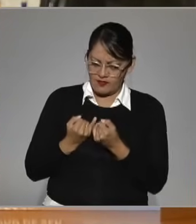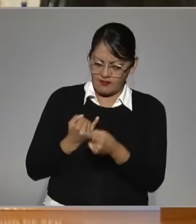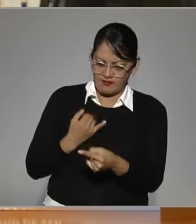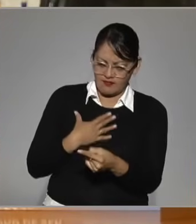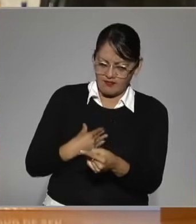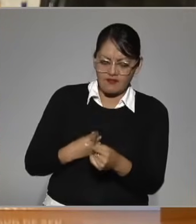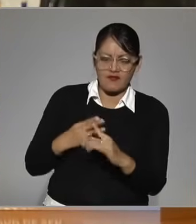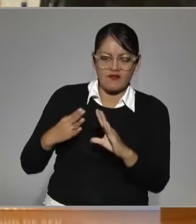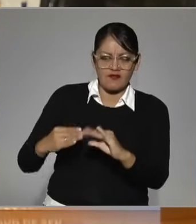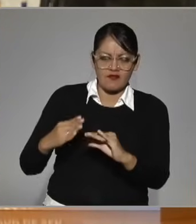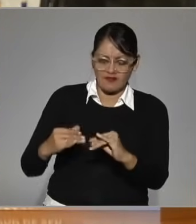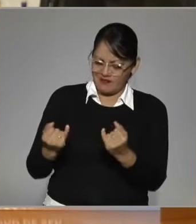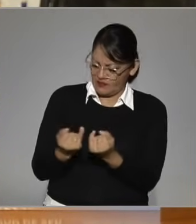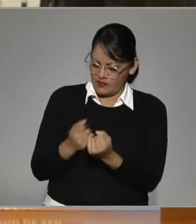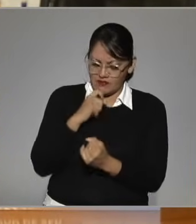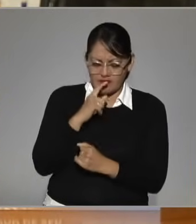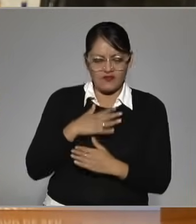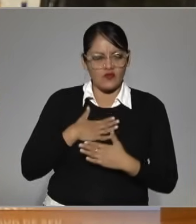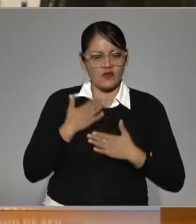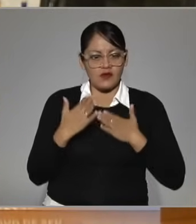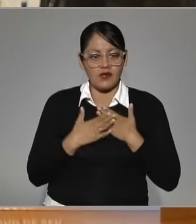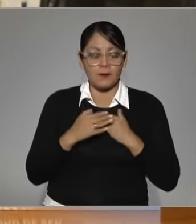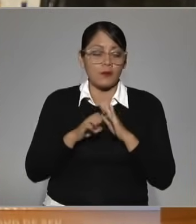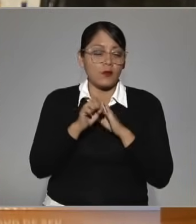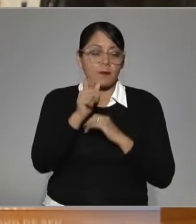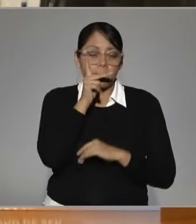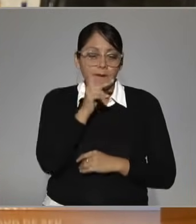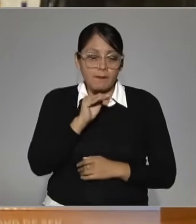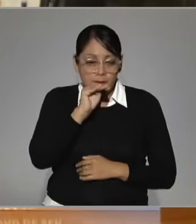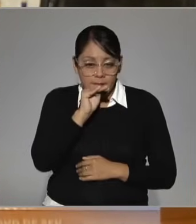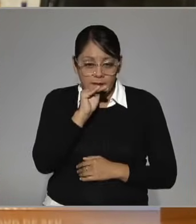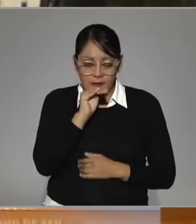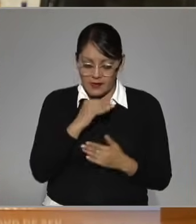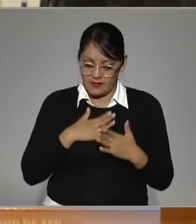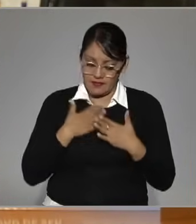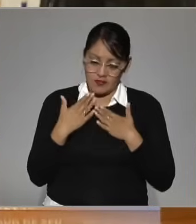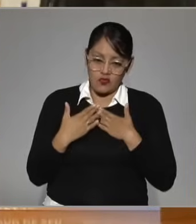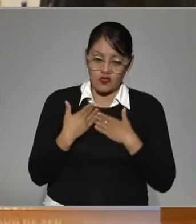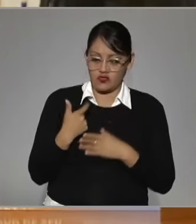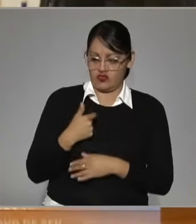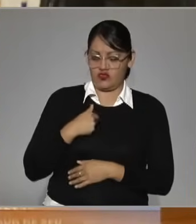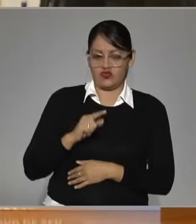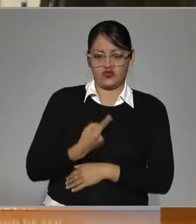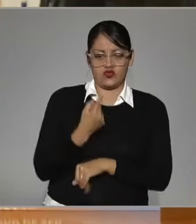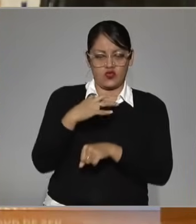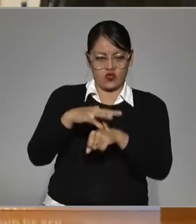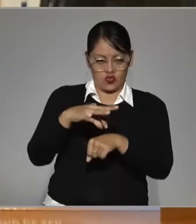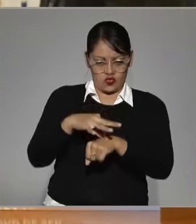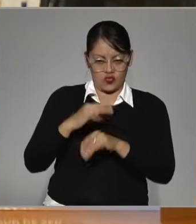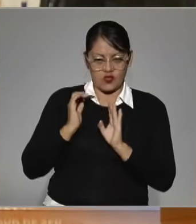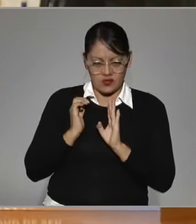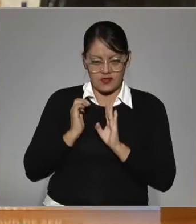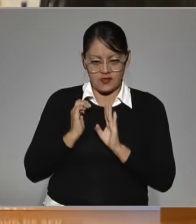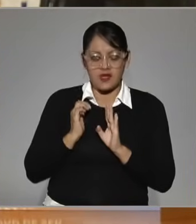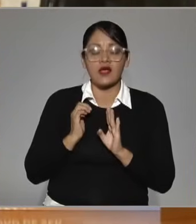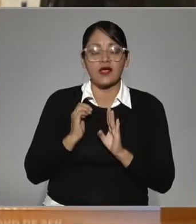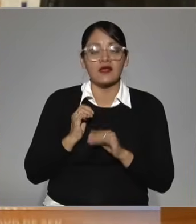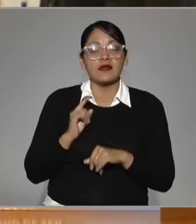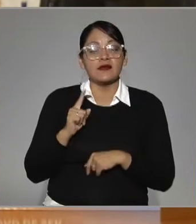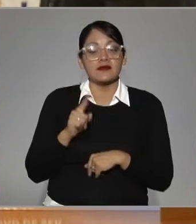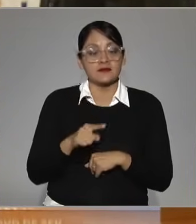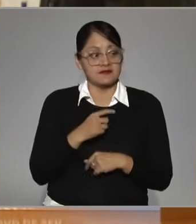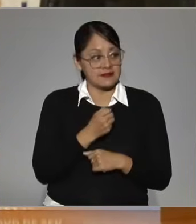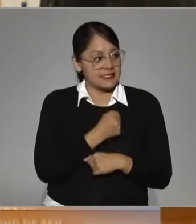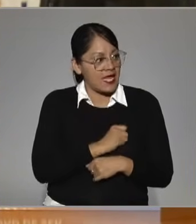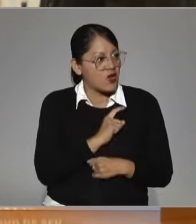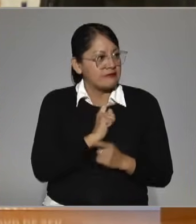desarrollen. Entonces, si un papá disfruta, por ejemplo, de ser médico y comparte la creación de la